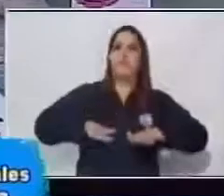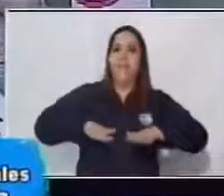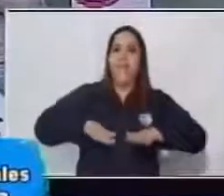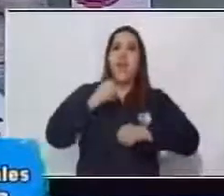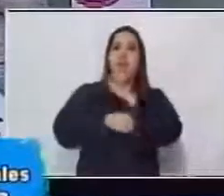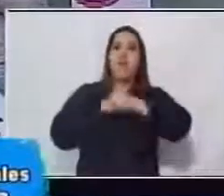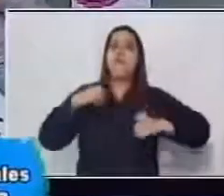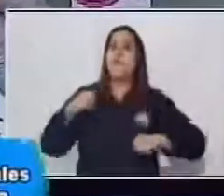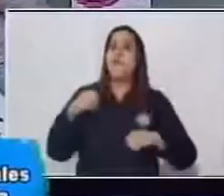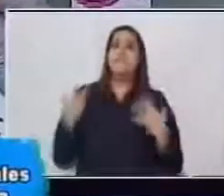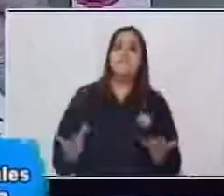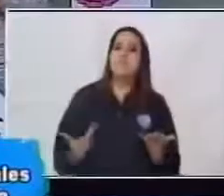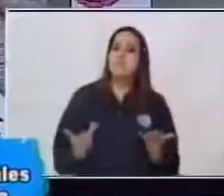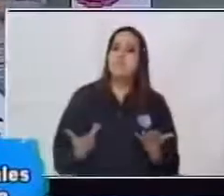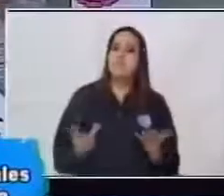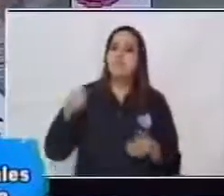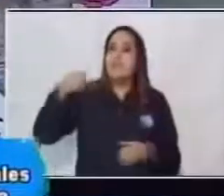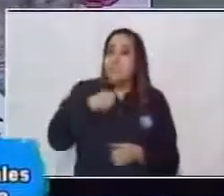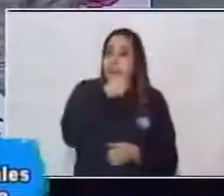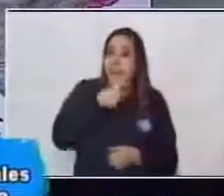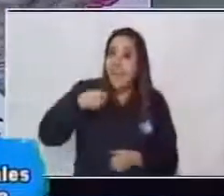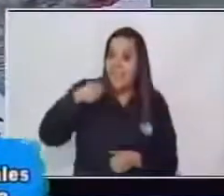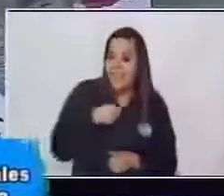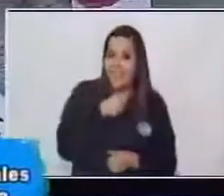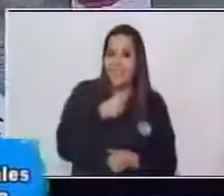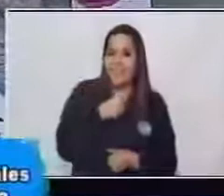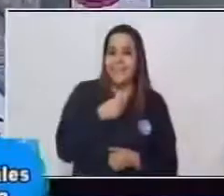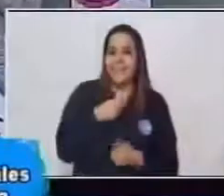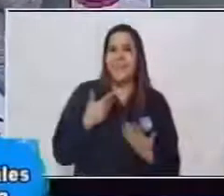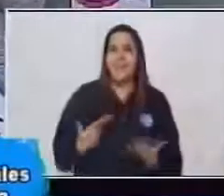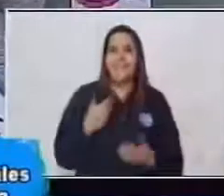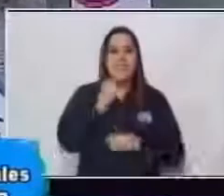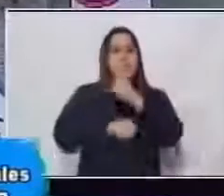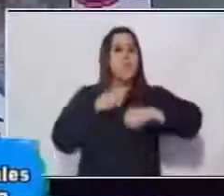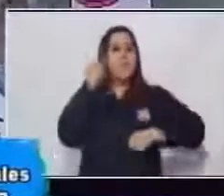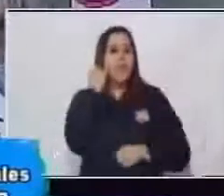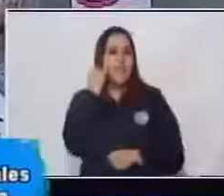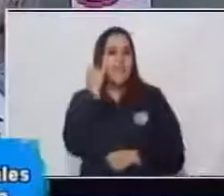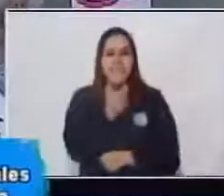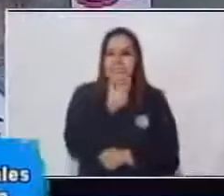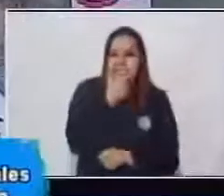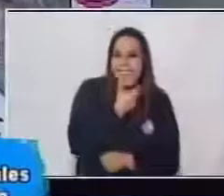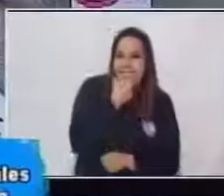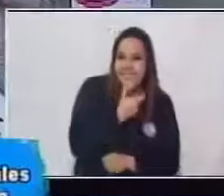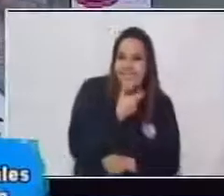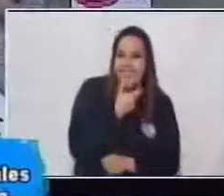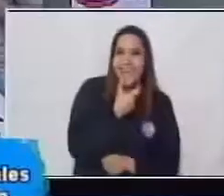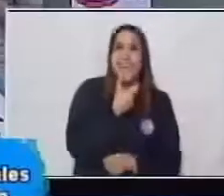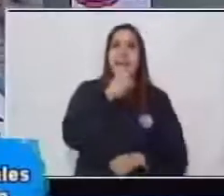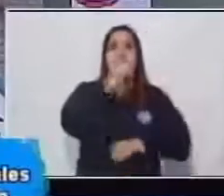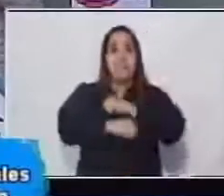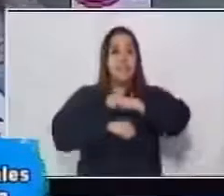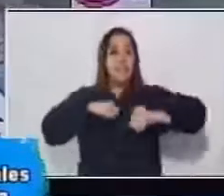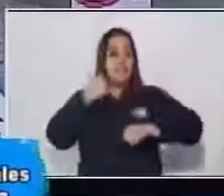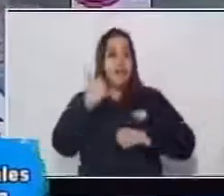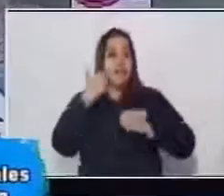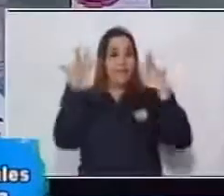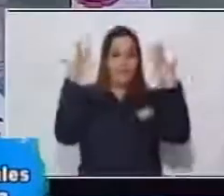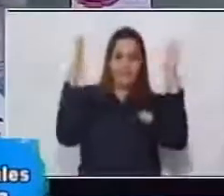fo, ¿qué vamos a hacer? Cantar. La la la la la. Con fi, reírnos. Con